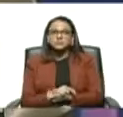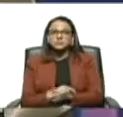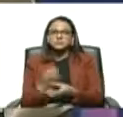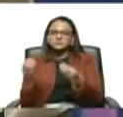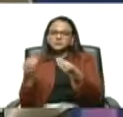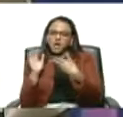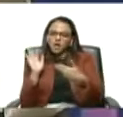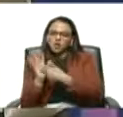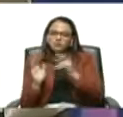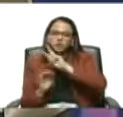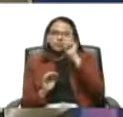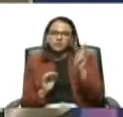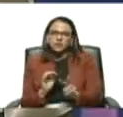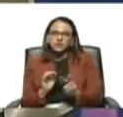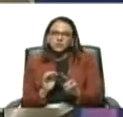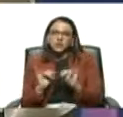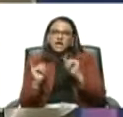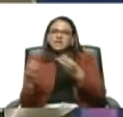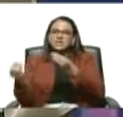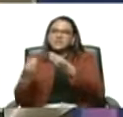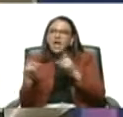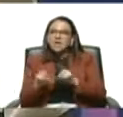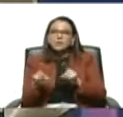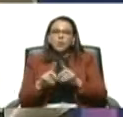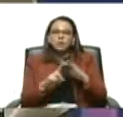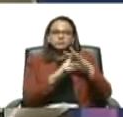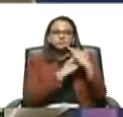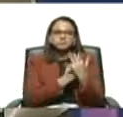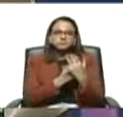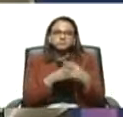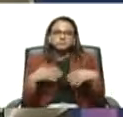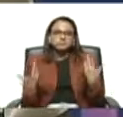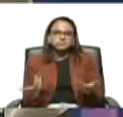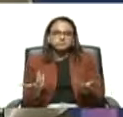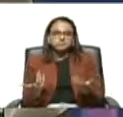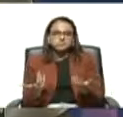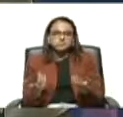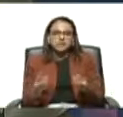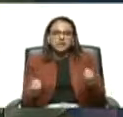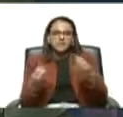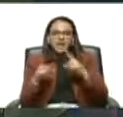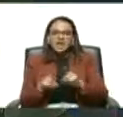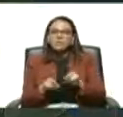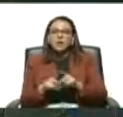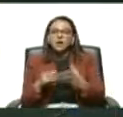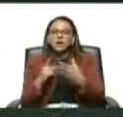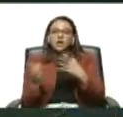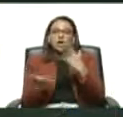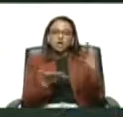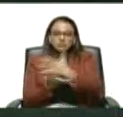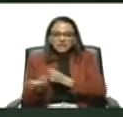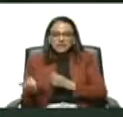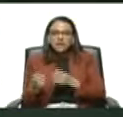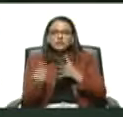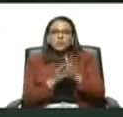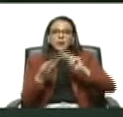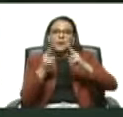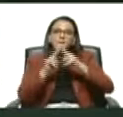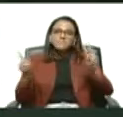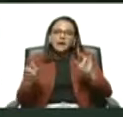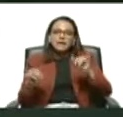agredir a Venezuela y desestabilizar y alterar la paz y la tranquilidad